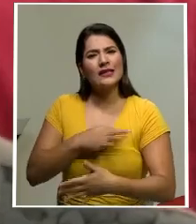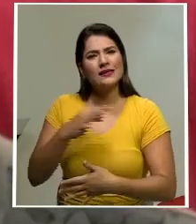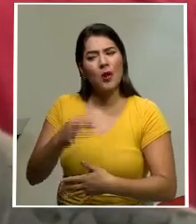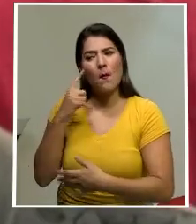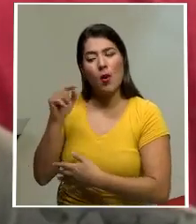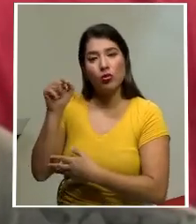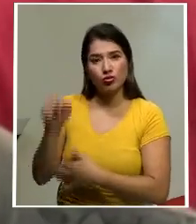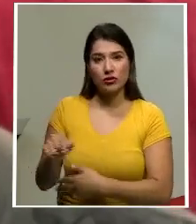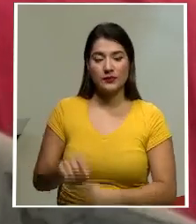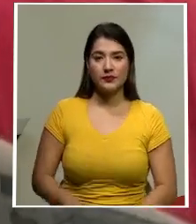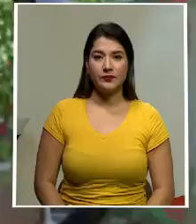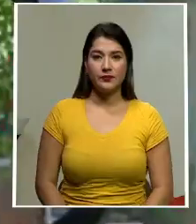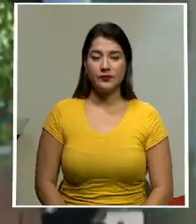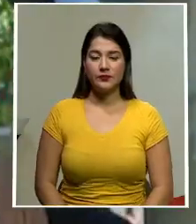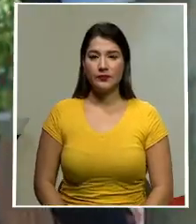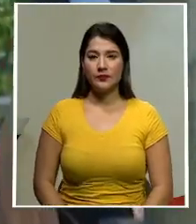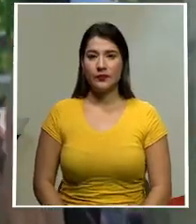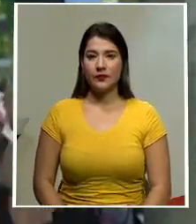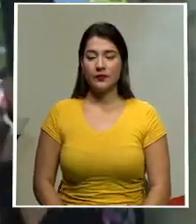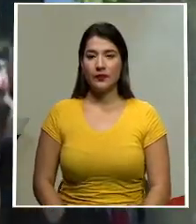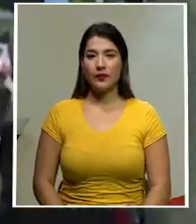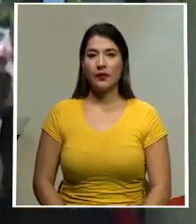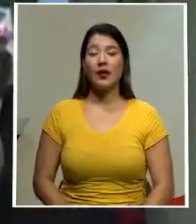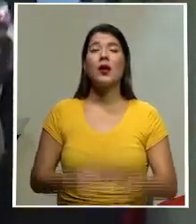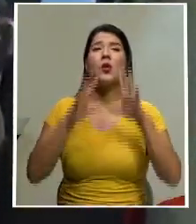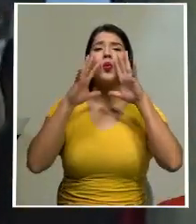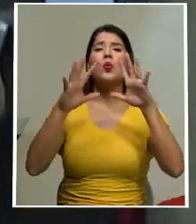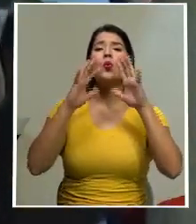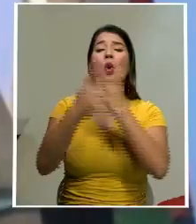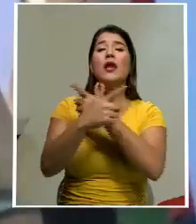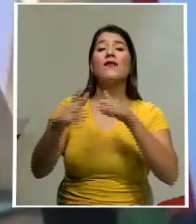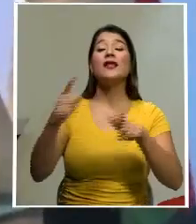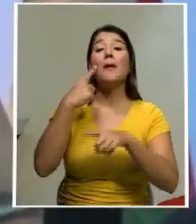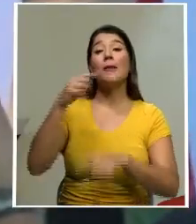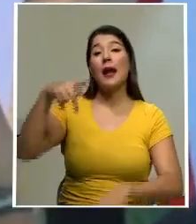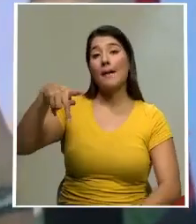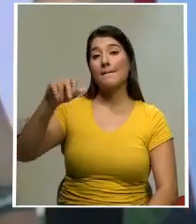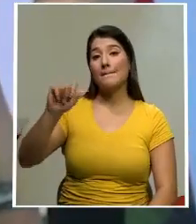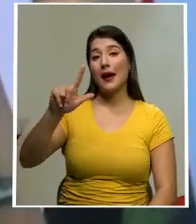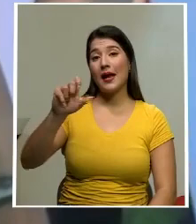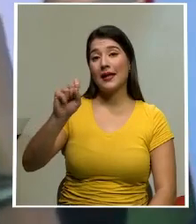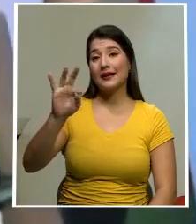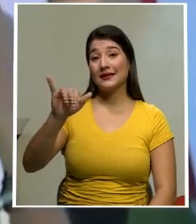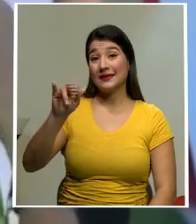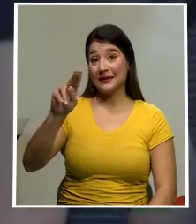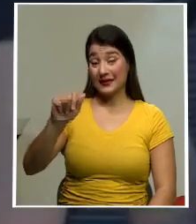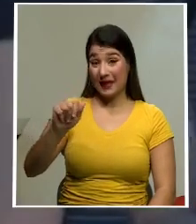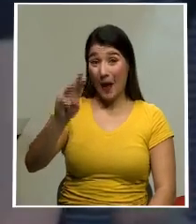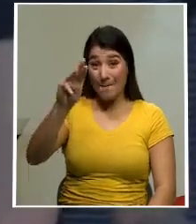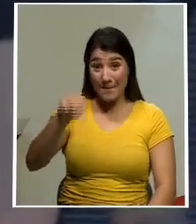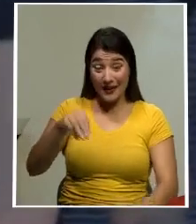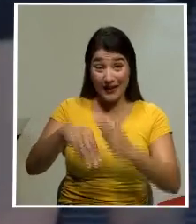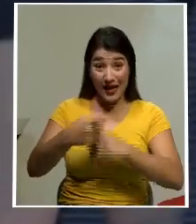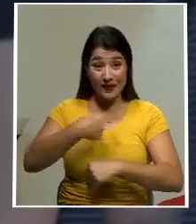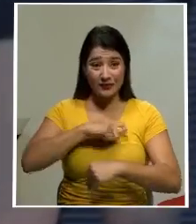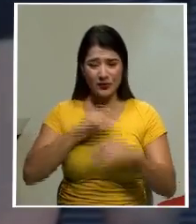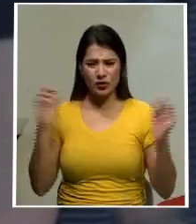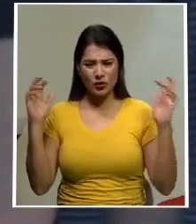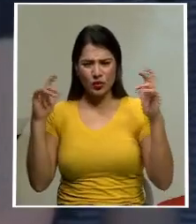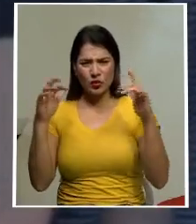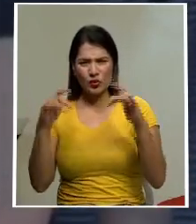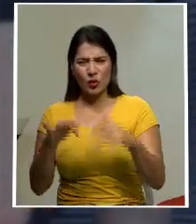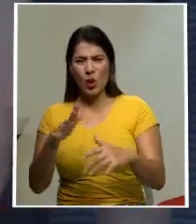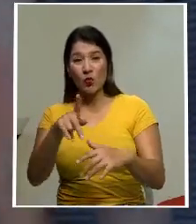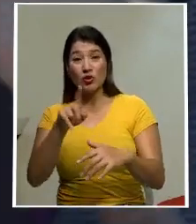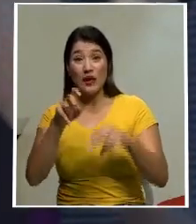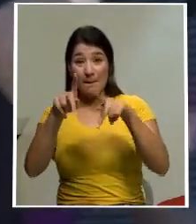decimos lo mismo aquí. Al grito de libertad para Palestina, el martes se concentraron en España más de un centenar de personas frente a